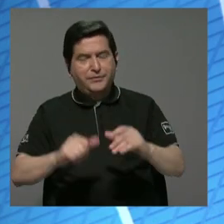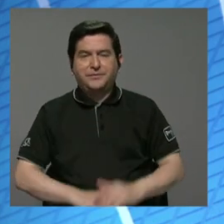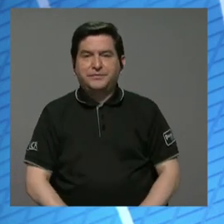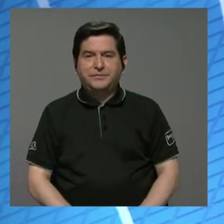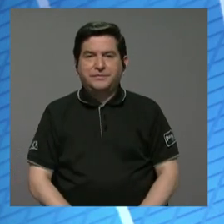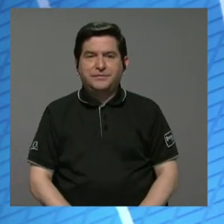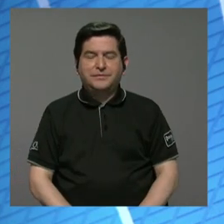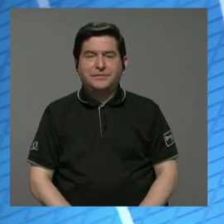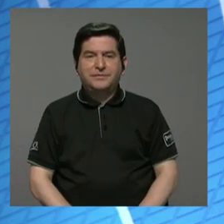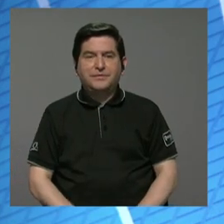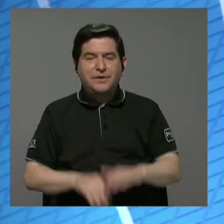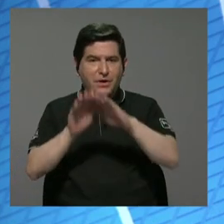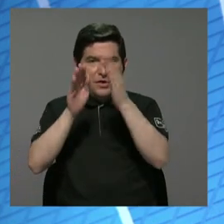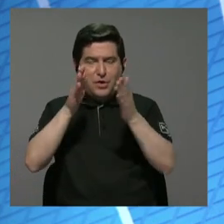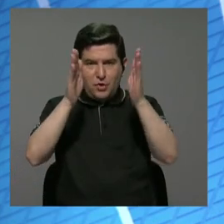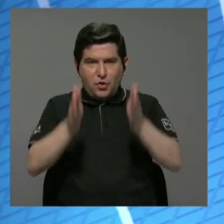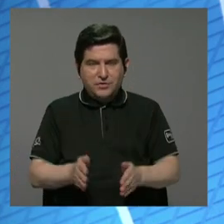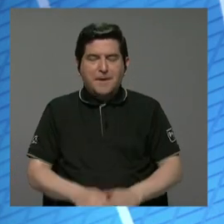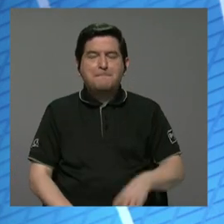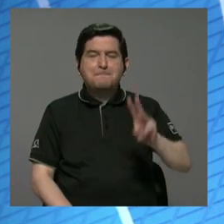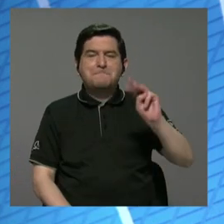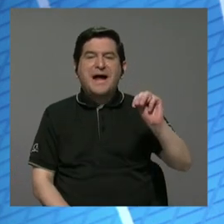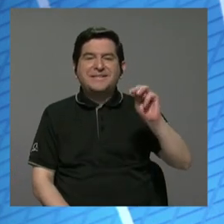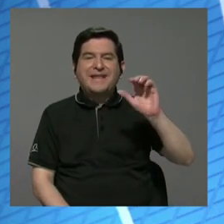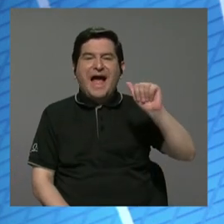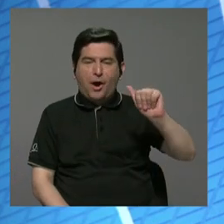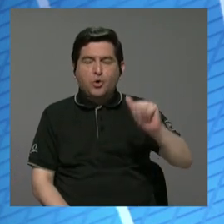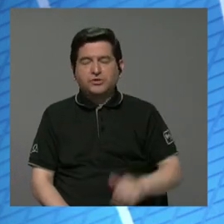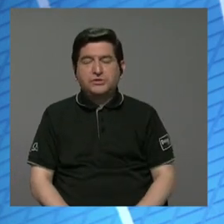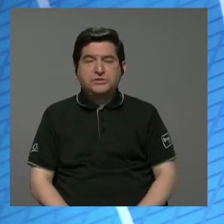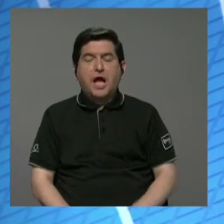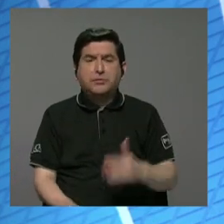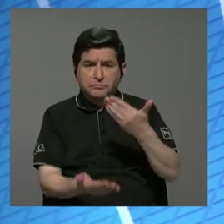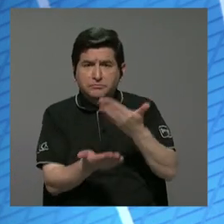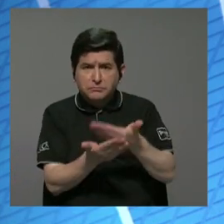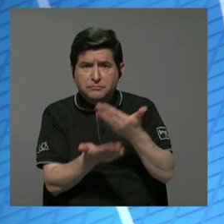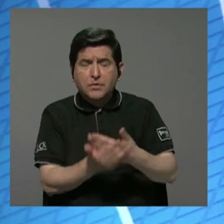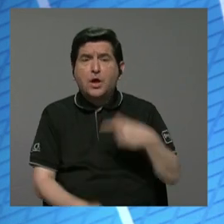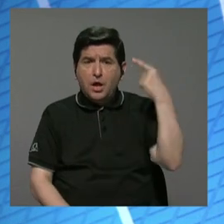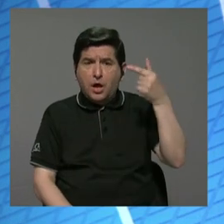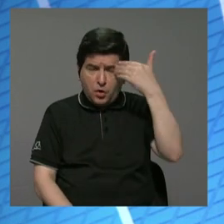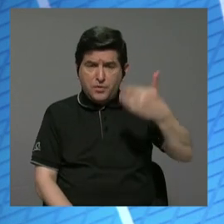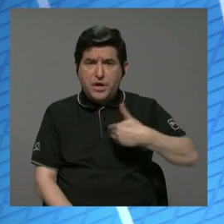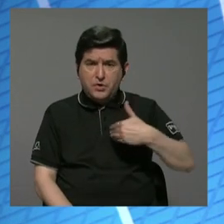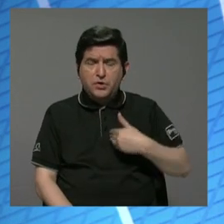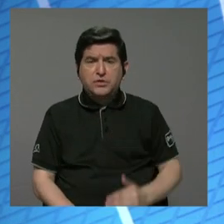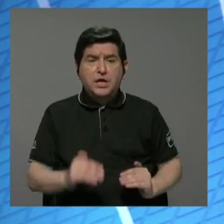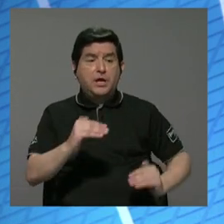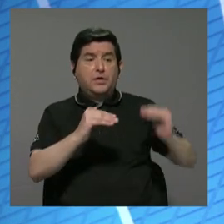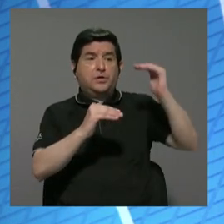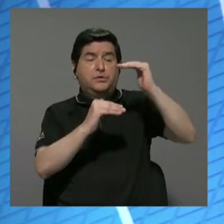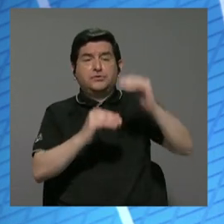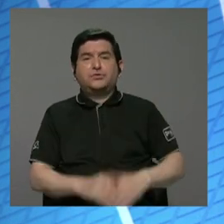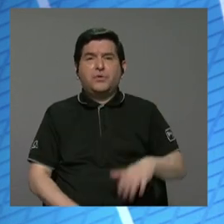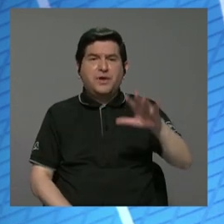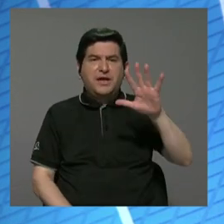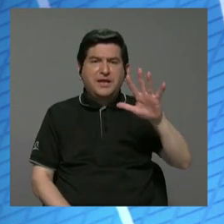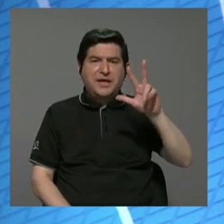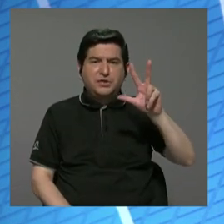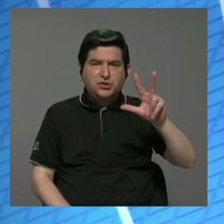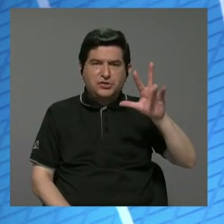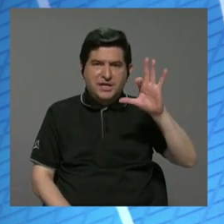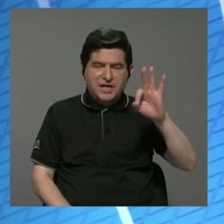la Contralora General de la República, Marta Costa, ¿verdad?, confirma que el gobierno tiene una subestimación de 539